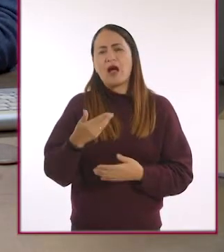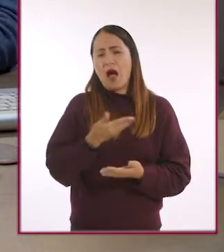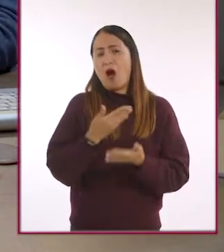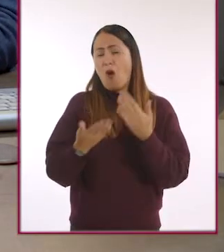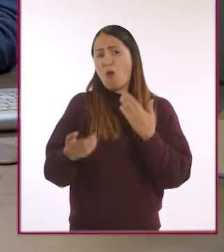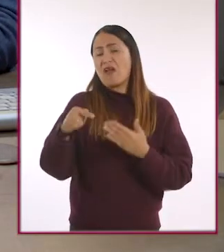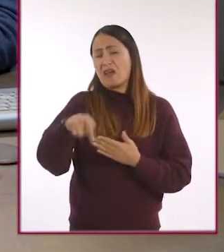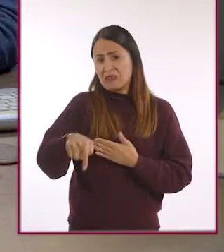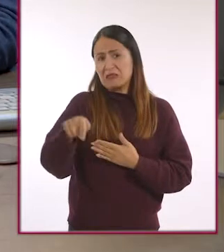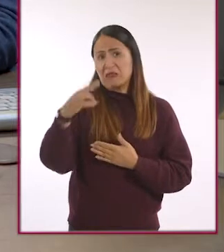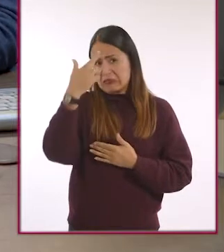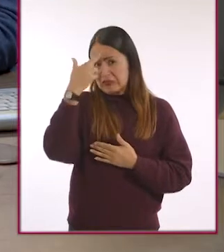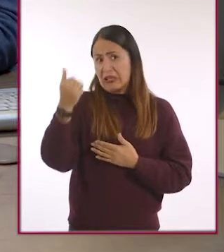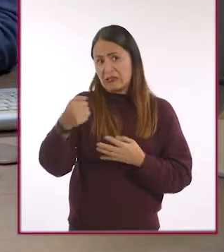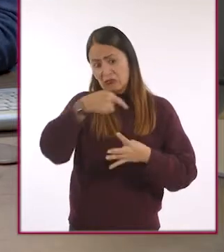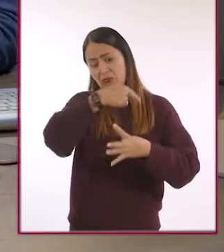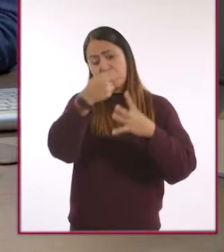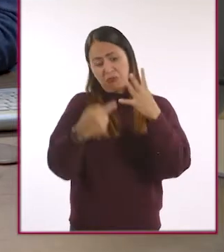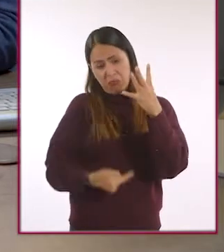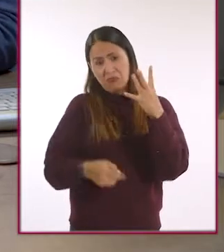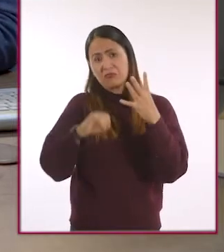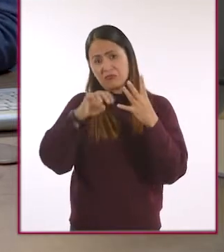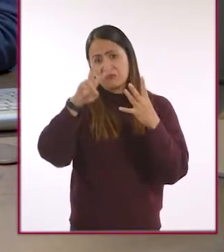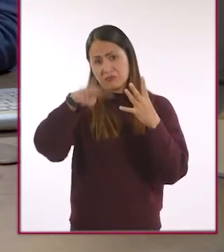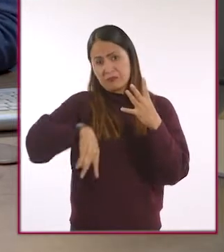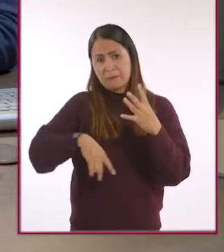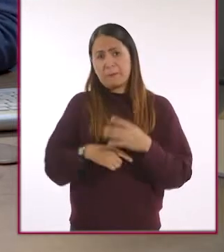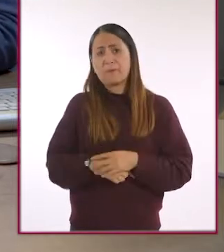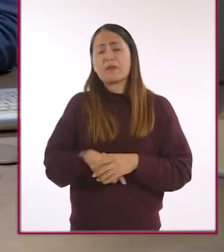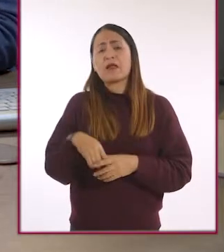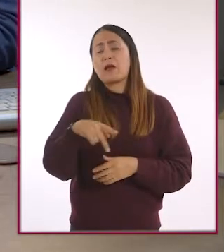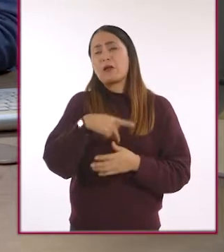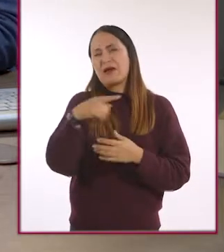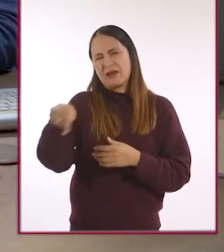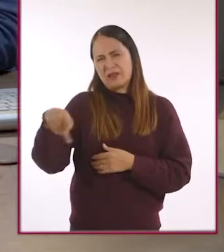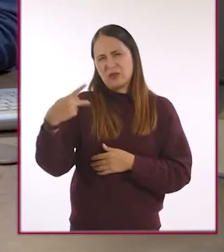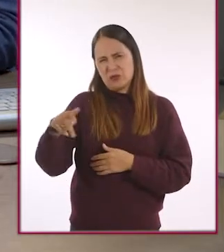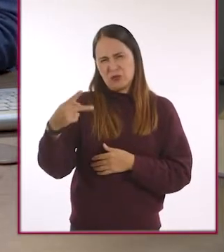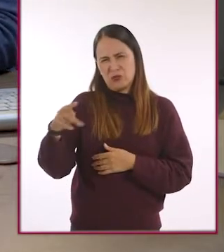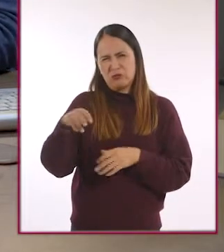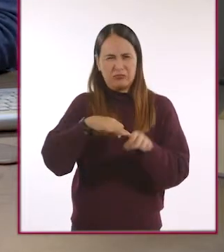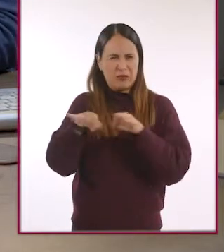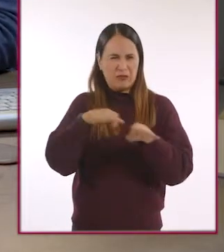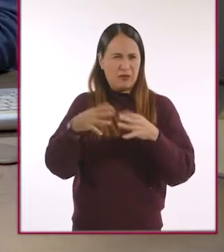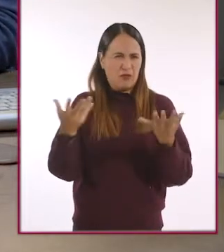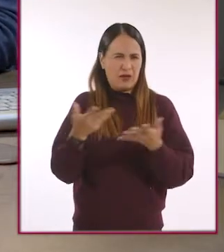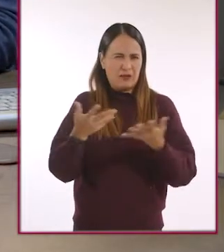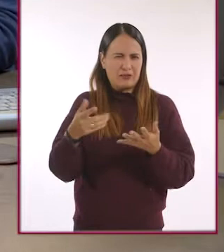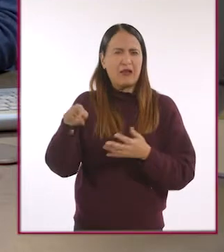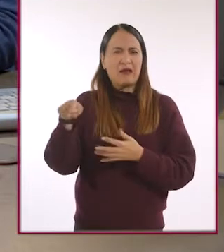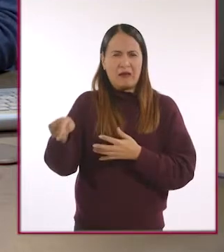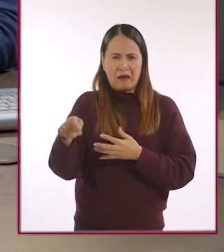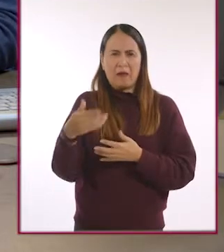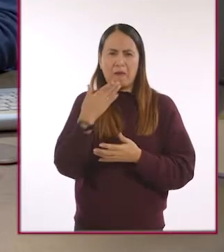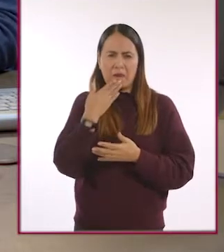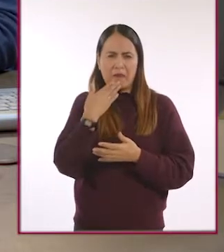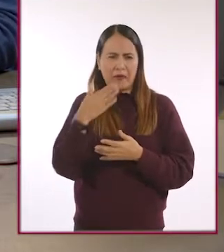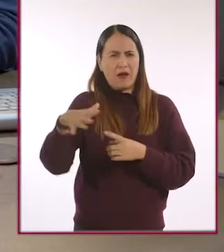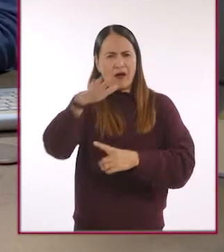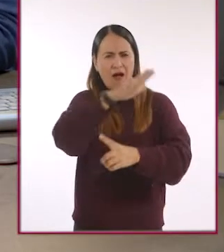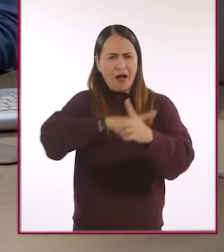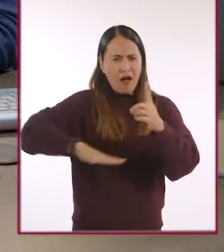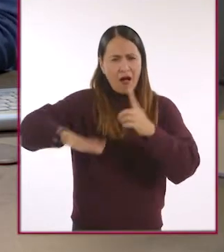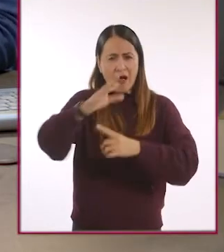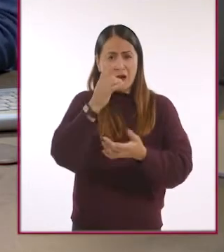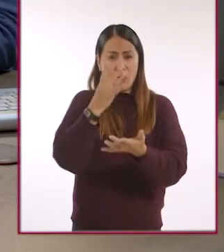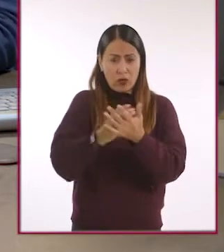día te dan toda la razón, Shada. El punto es que precisamente el trabajo de Fernando Campos nos muestra que existen otros horizontes para la animación y los